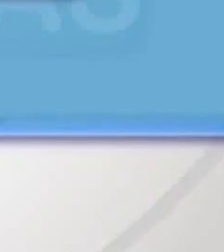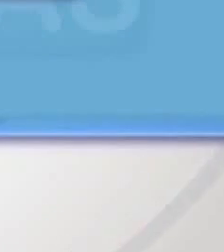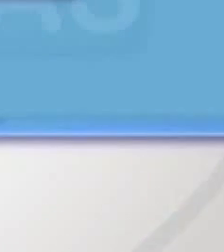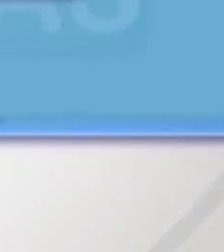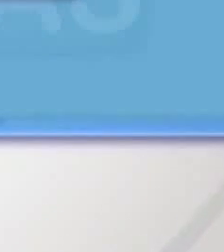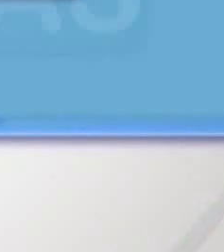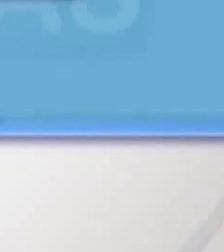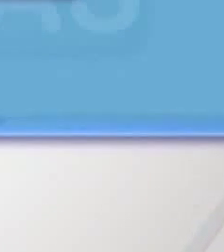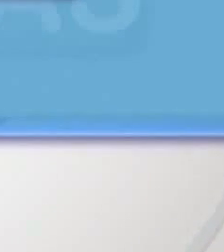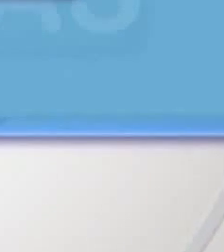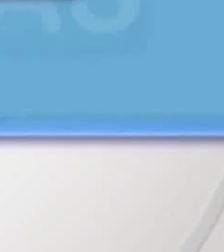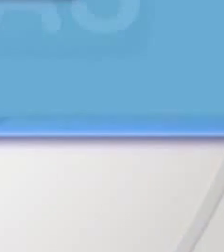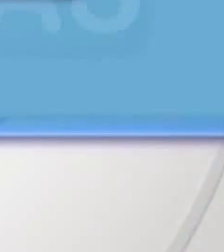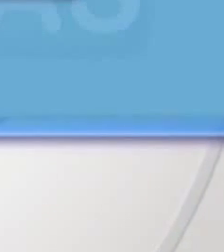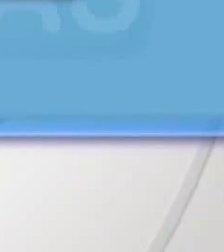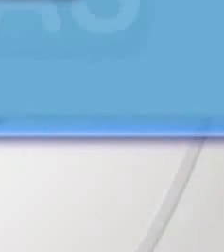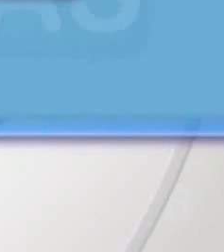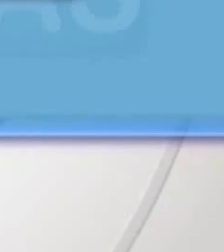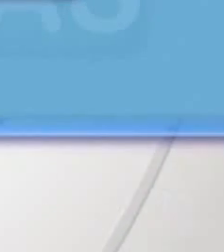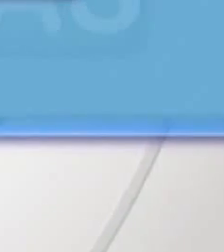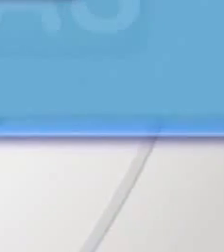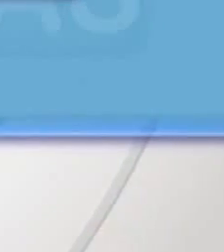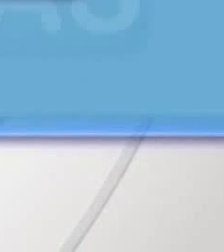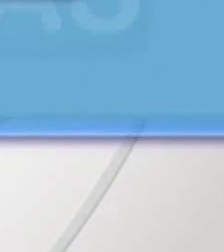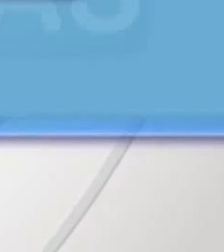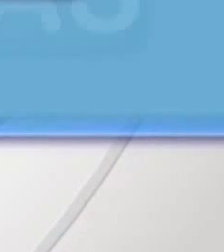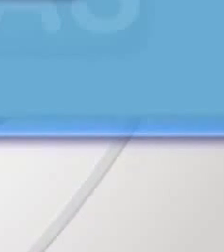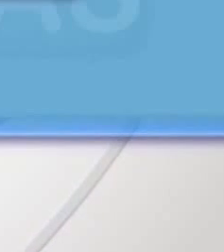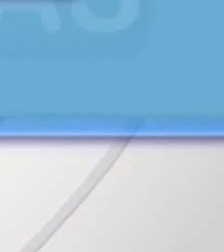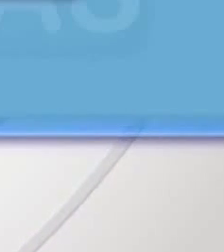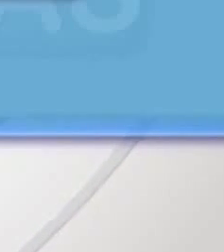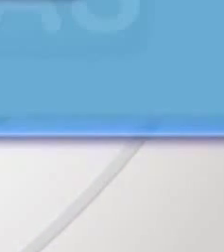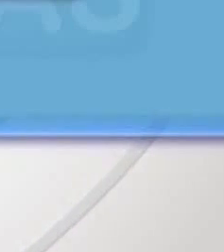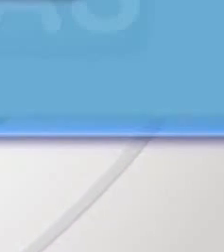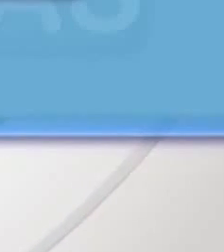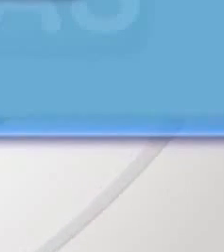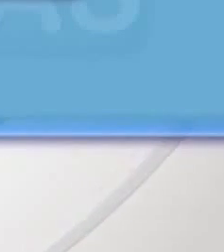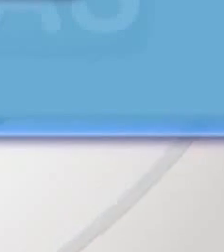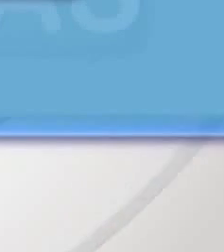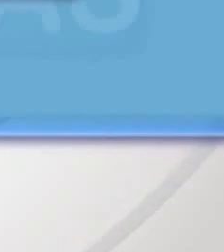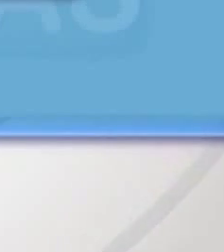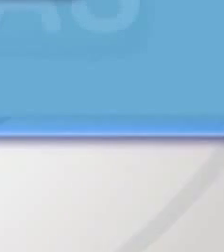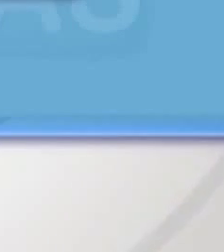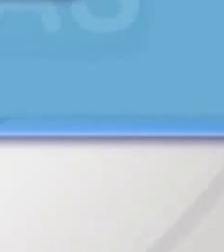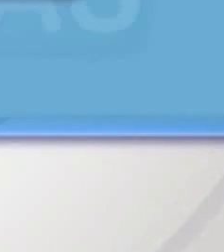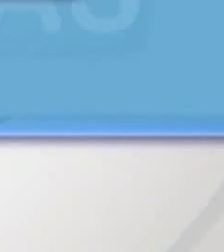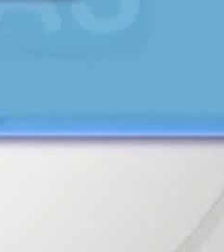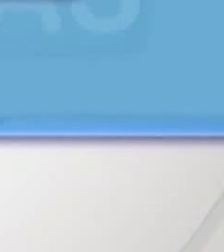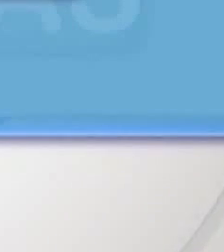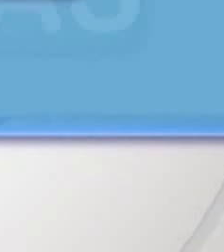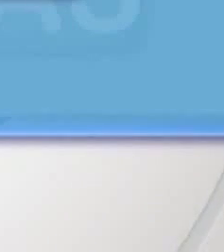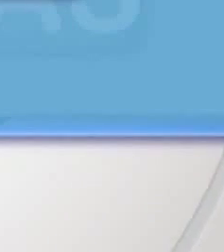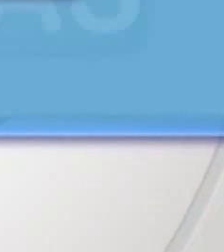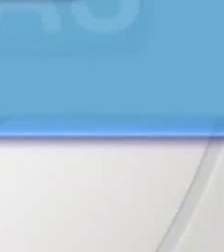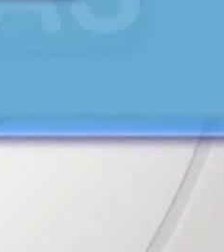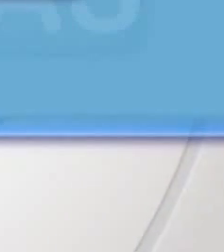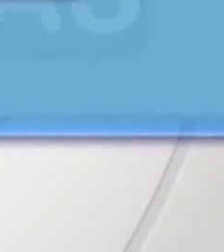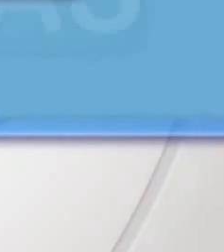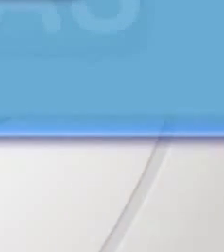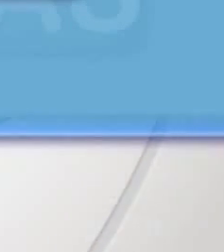proyecto de ley y también que el Parlamento eventualmente decida archivarlo. Tema que nos motiva la primera entrevista de la jornada de